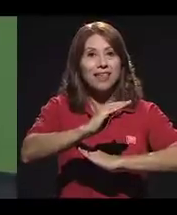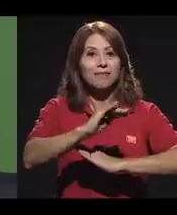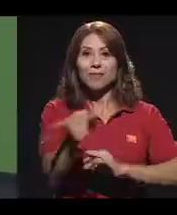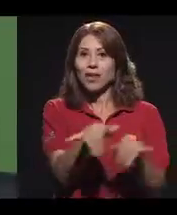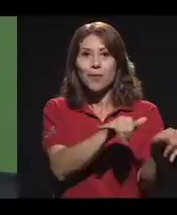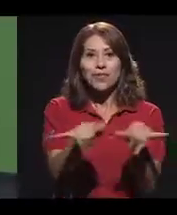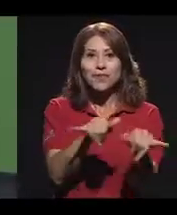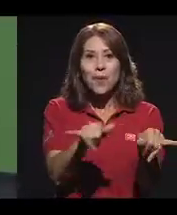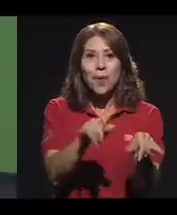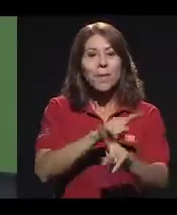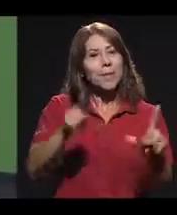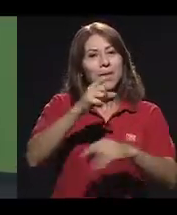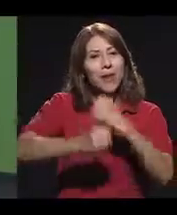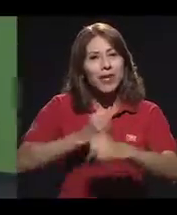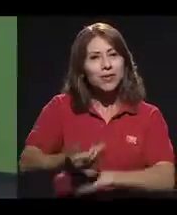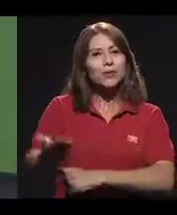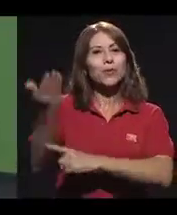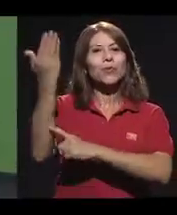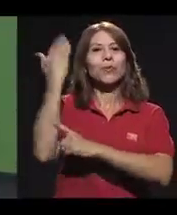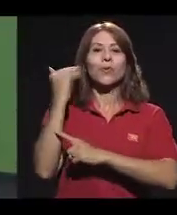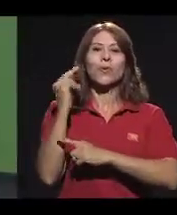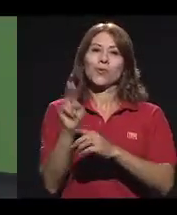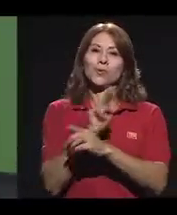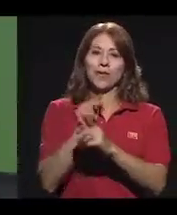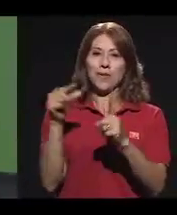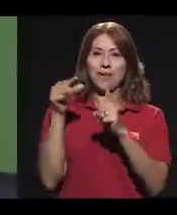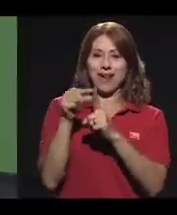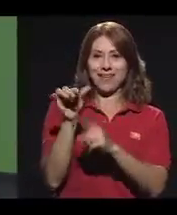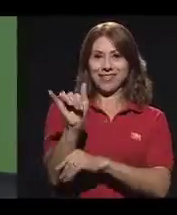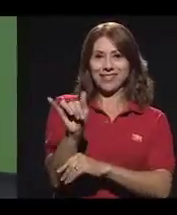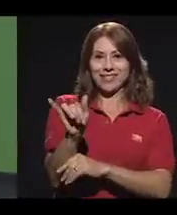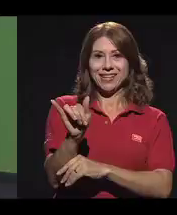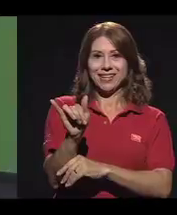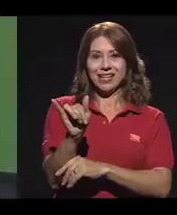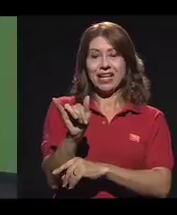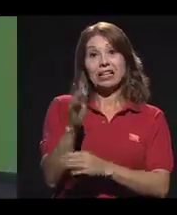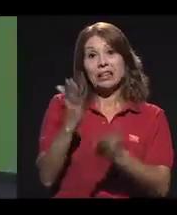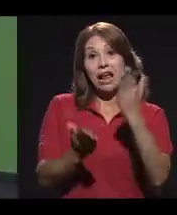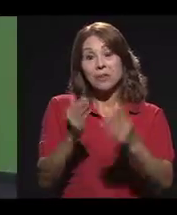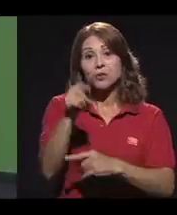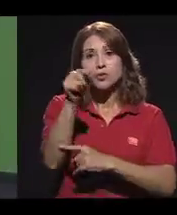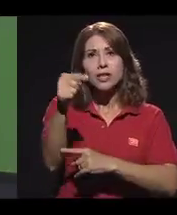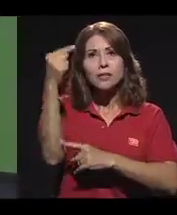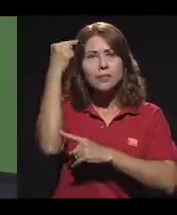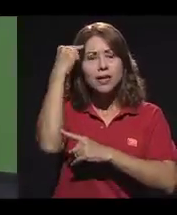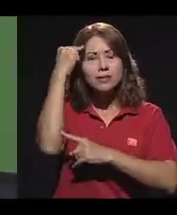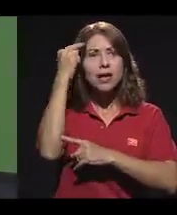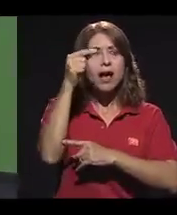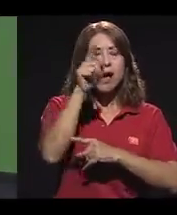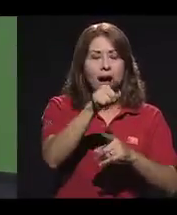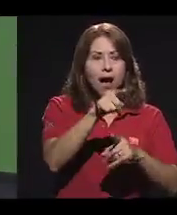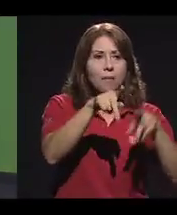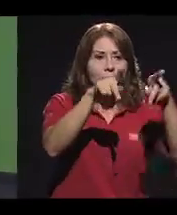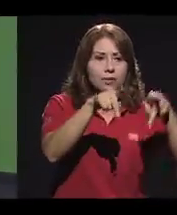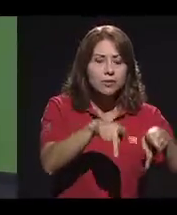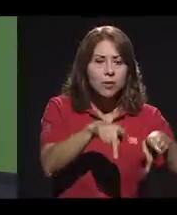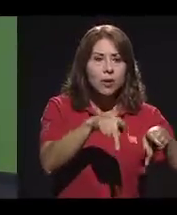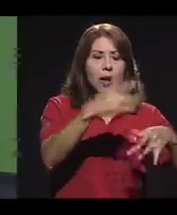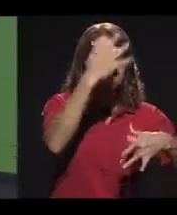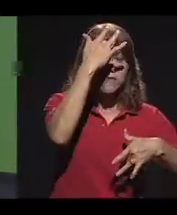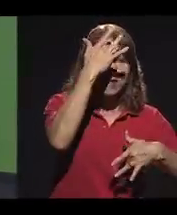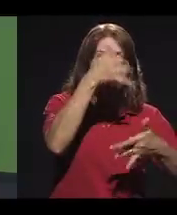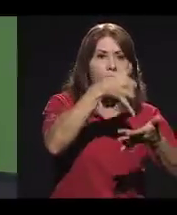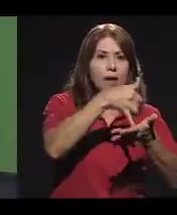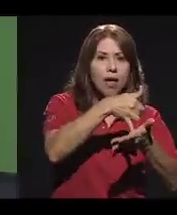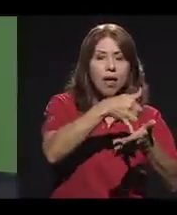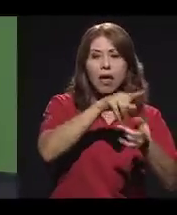es la terminología que se utilizaba. Si usted lo representa en su mente, posiblemente haya dos personas diferentes, ¿verdad?, por la terminología,